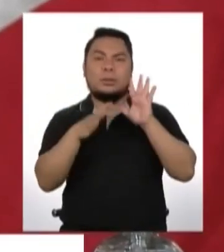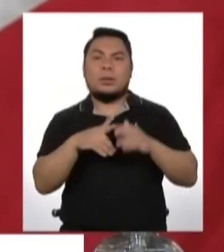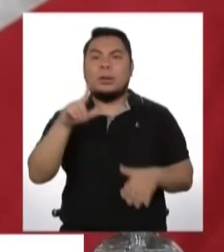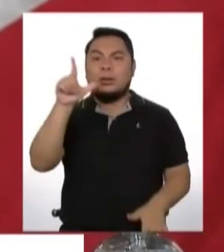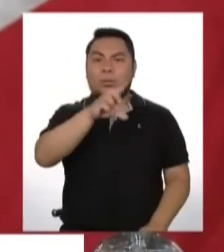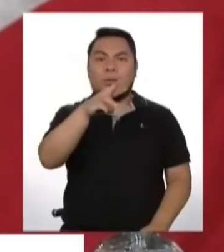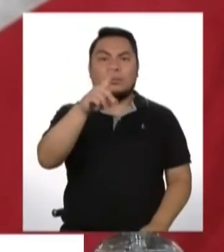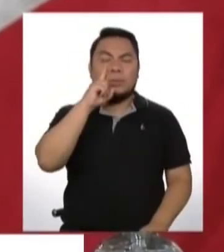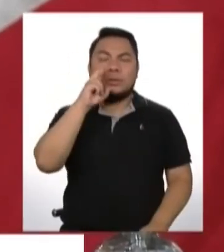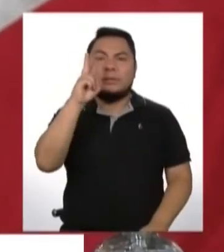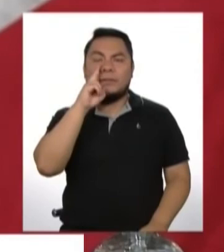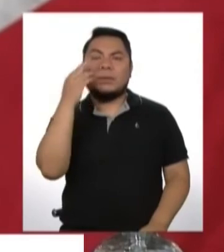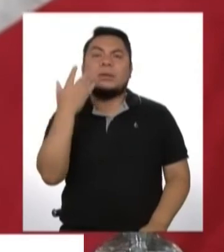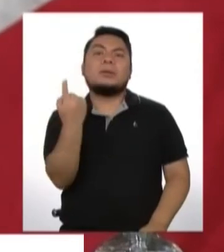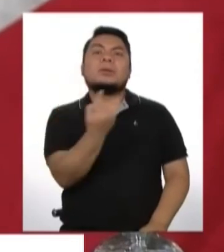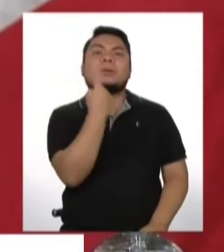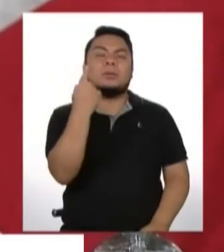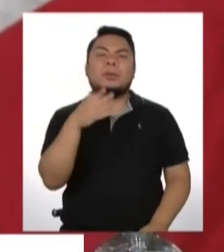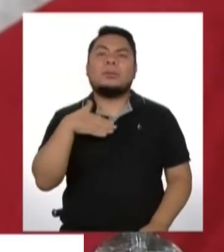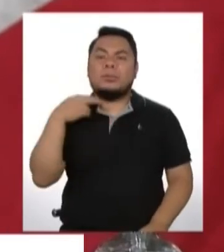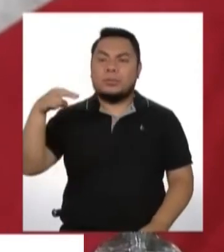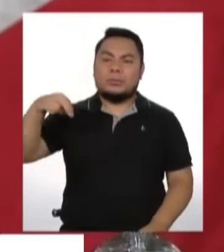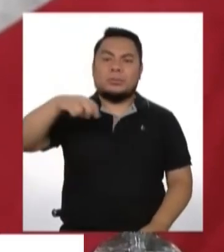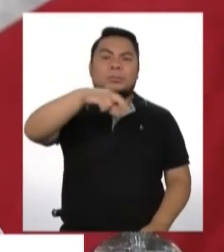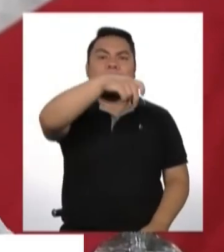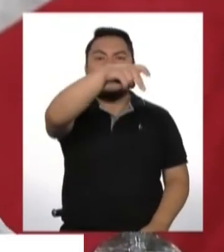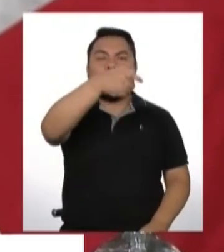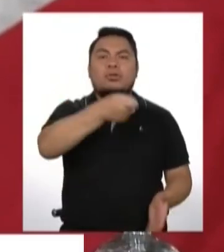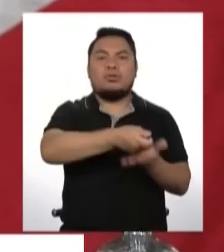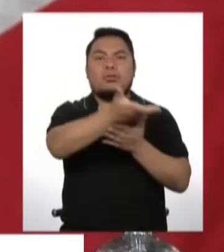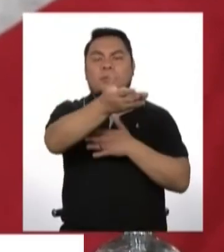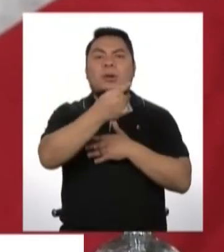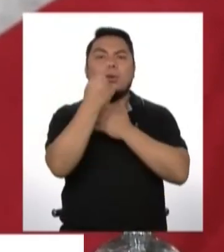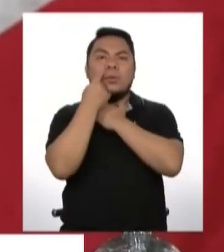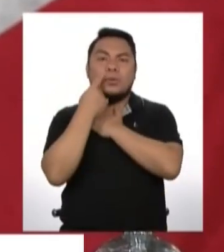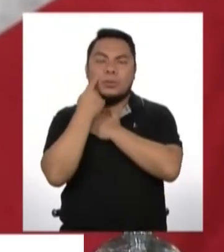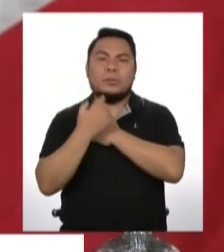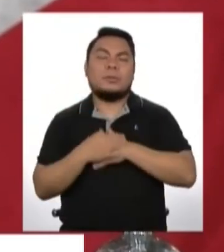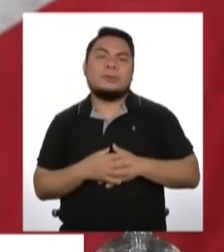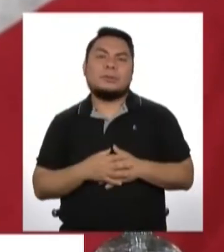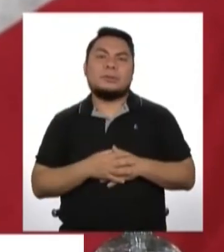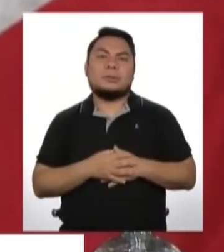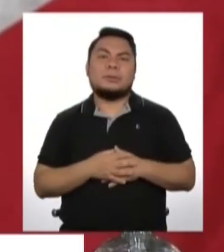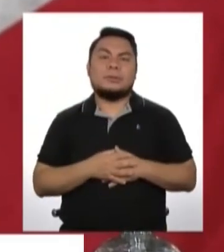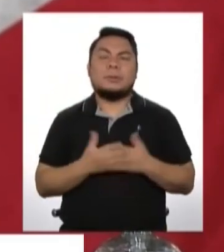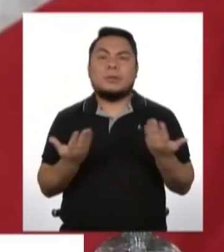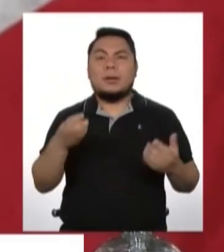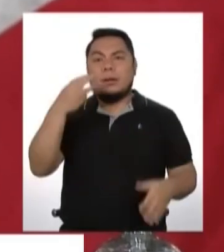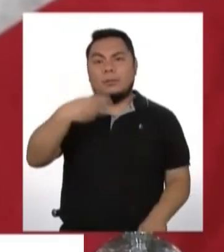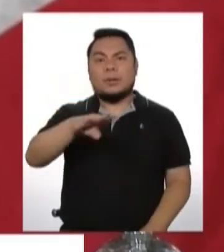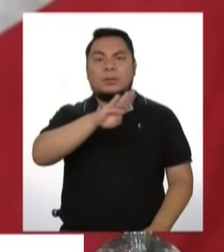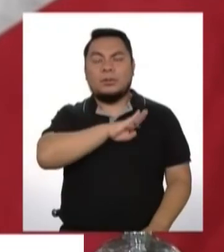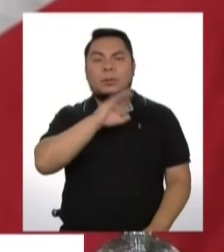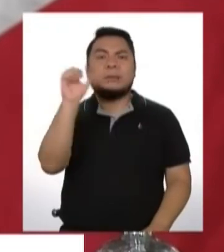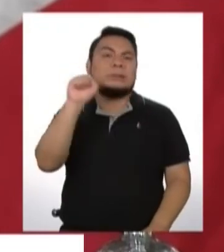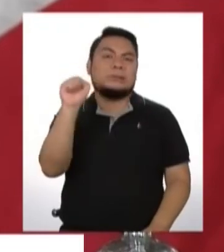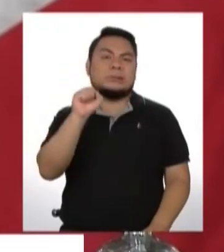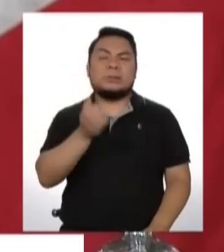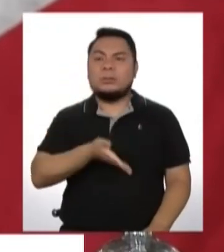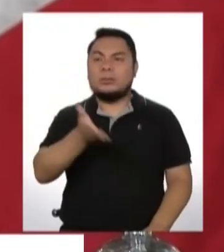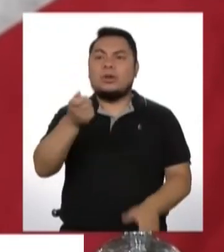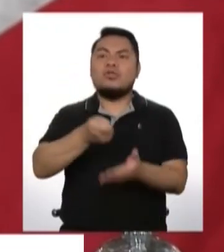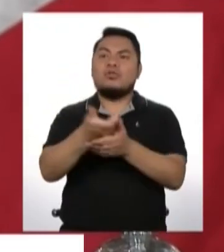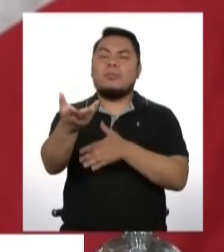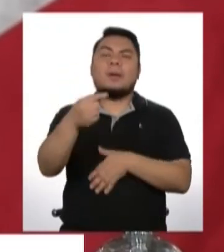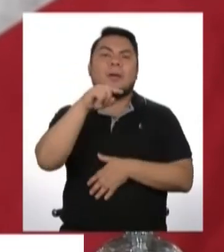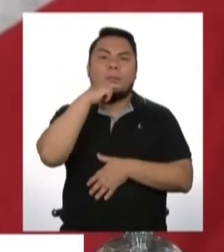lunes, miércoles y viernes solamente puedan circular los hombres. Martes, jueves y sábado las